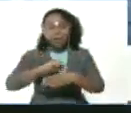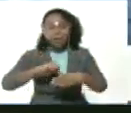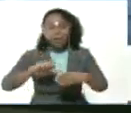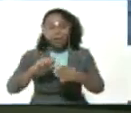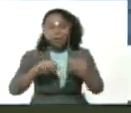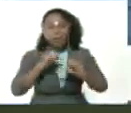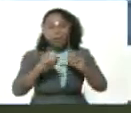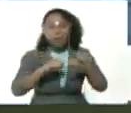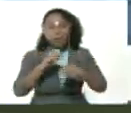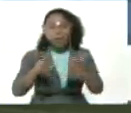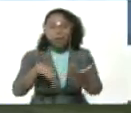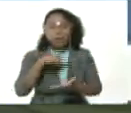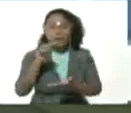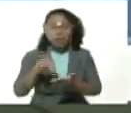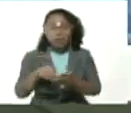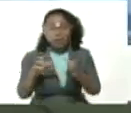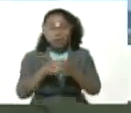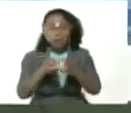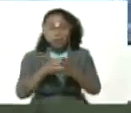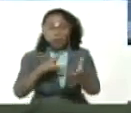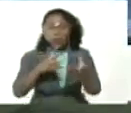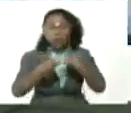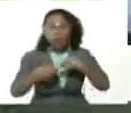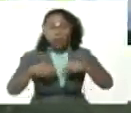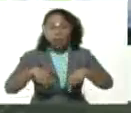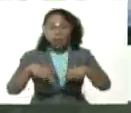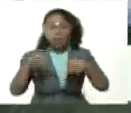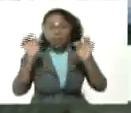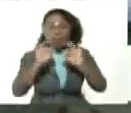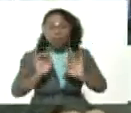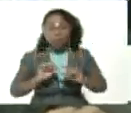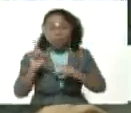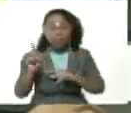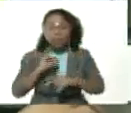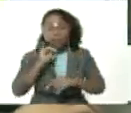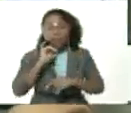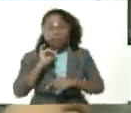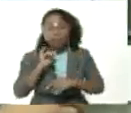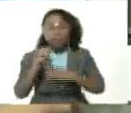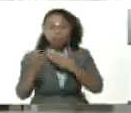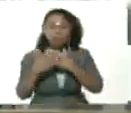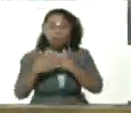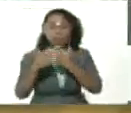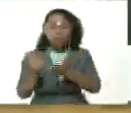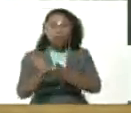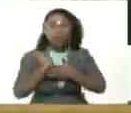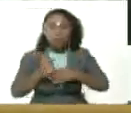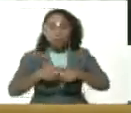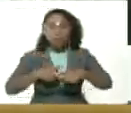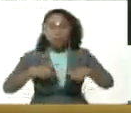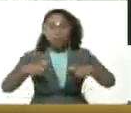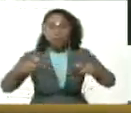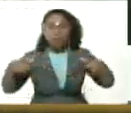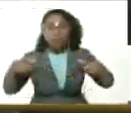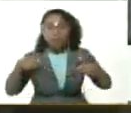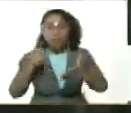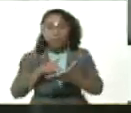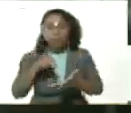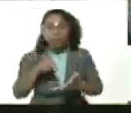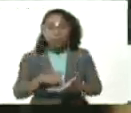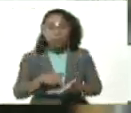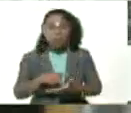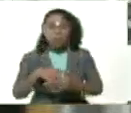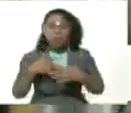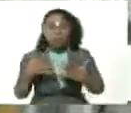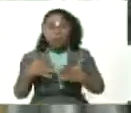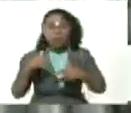nacional a los combos CLAP, y esperamos que estas medidas y esas buenas noticias nos ayuden a incrementar la presencia de